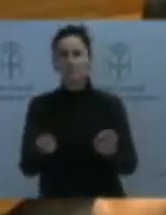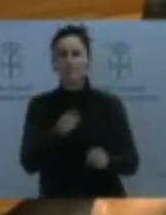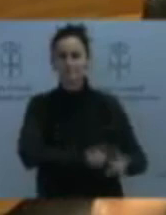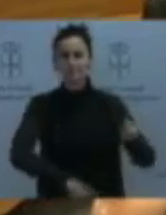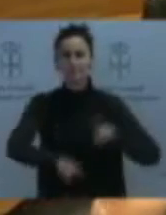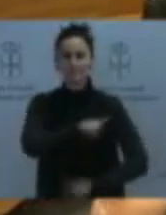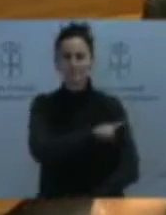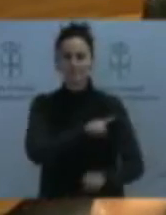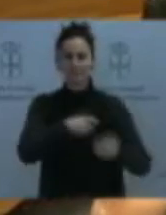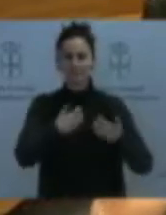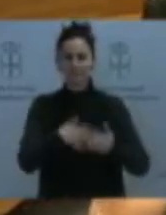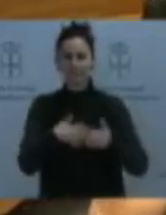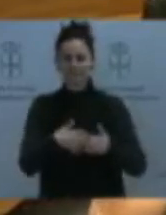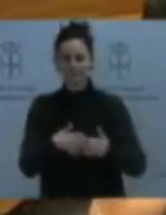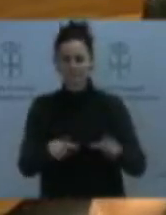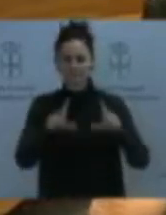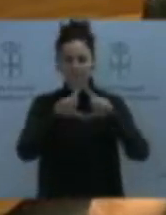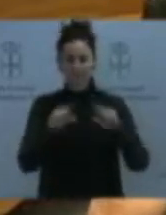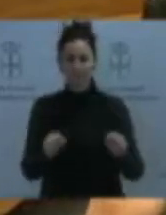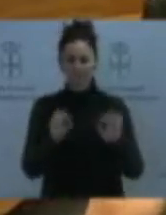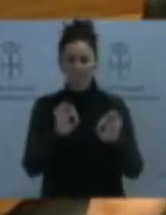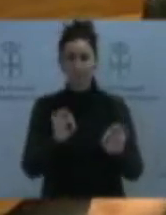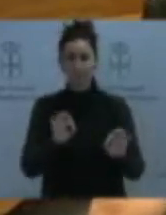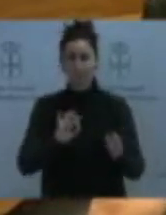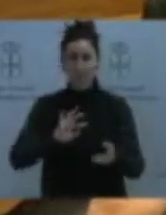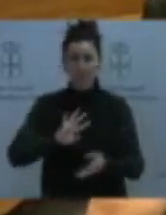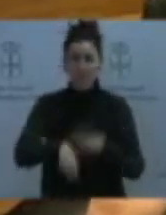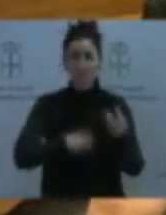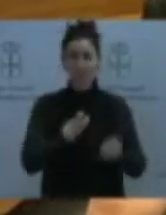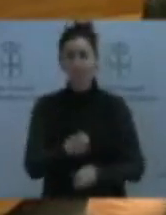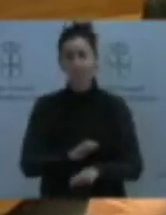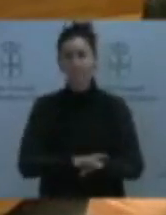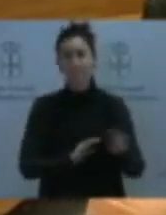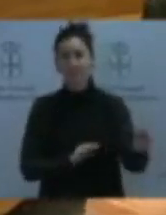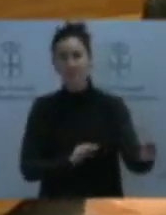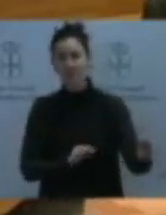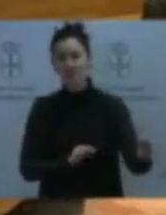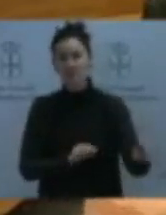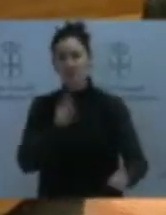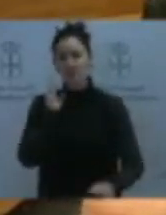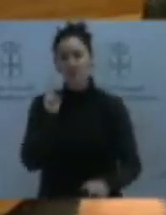pase porque el Principado tome participación en ellas. Nada más, muchas gracias.